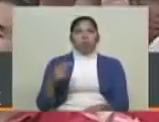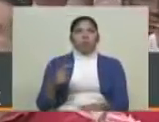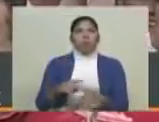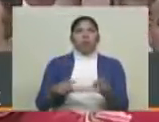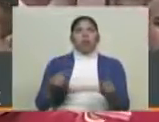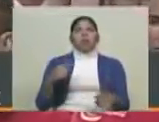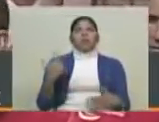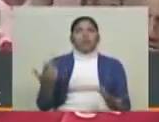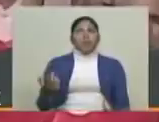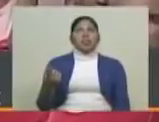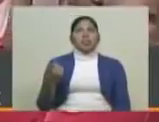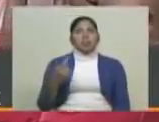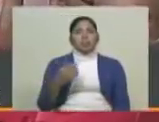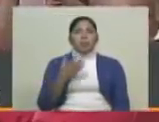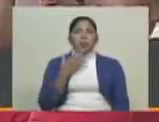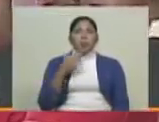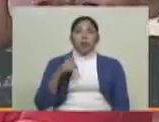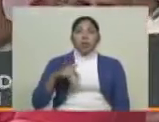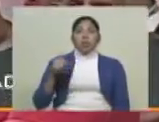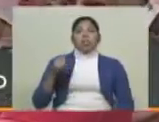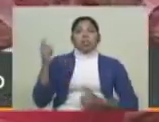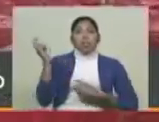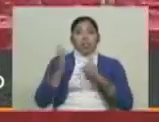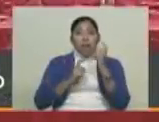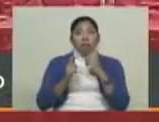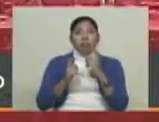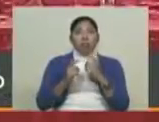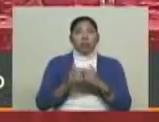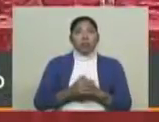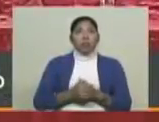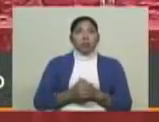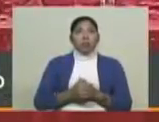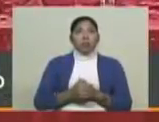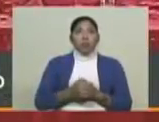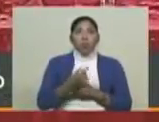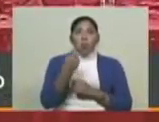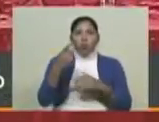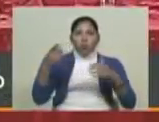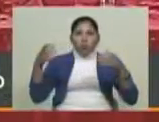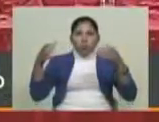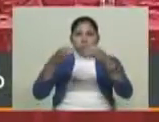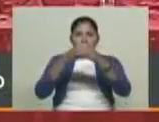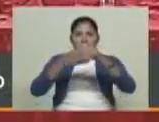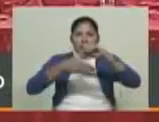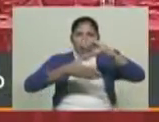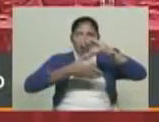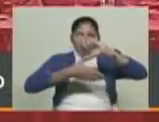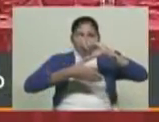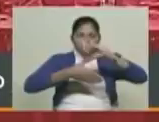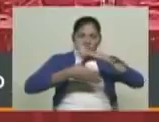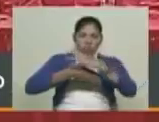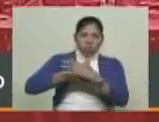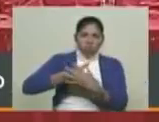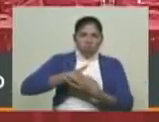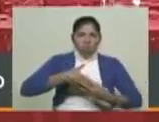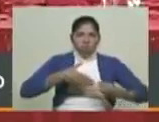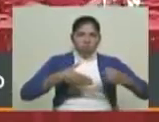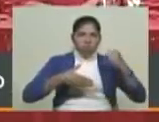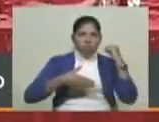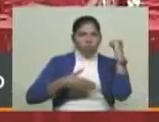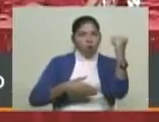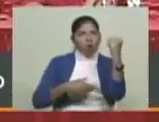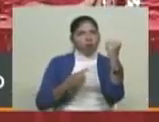una muestra, mientras estuvo el comandante Chávez, mira, ¿ves? Un solo bloque en Latinoamérica, no entraban.